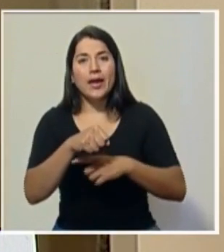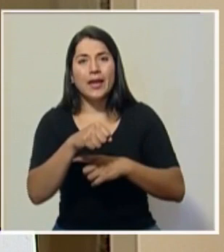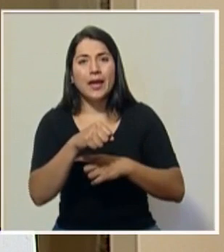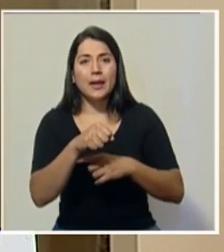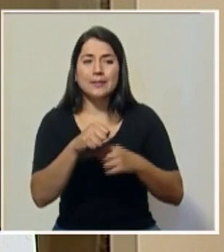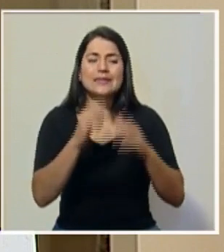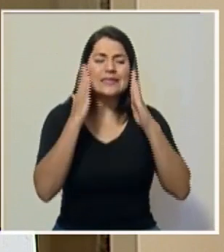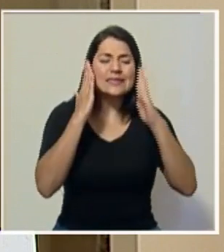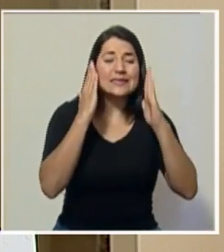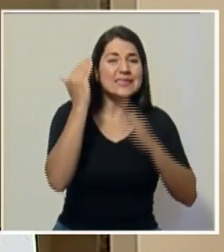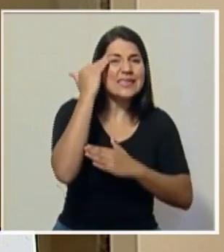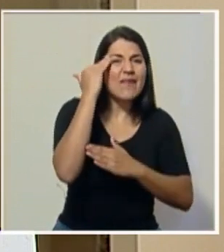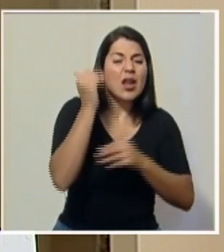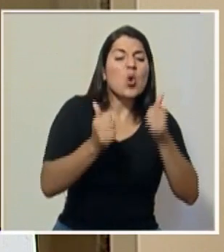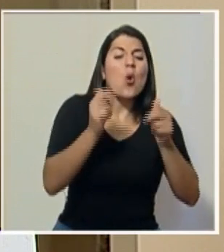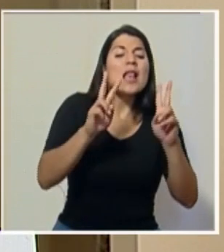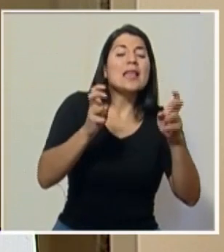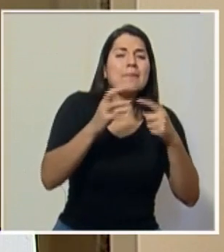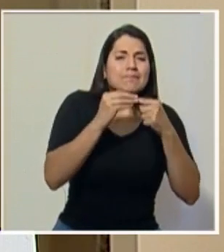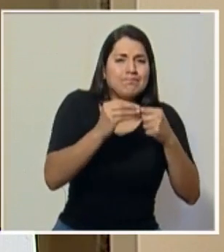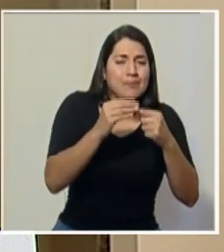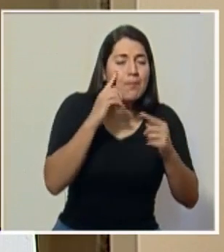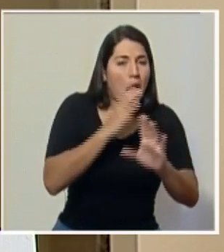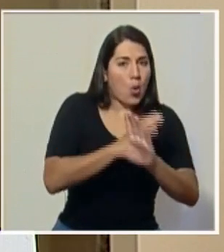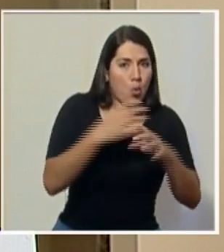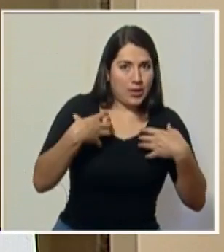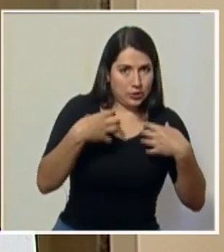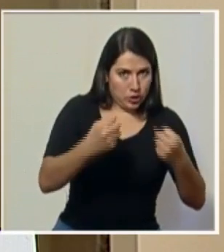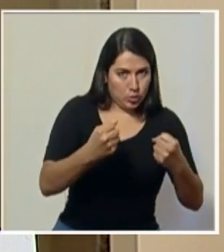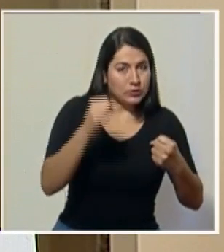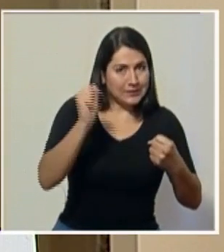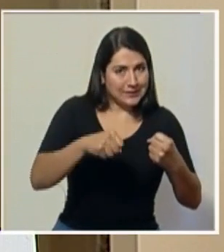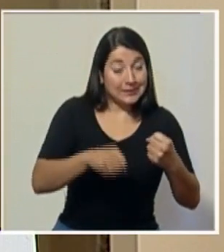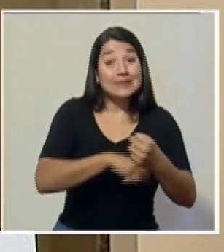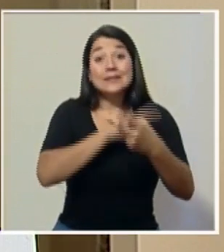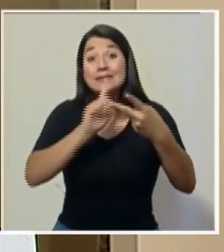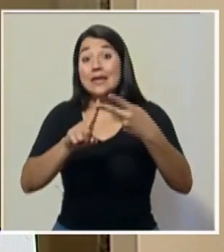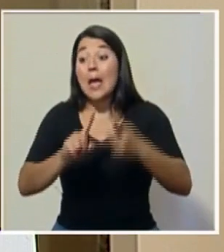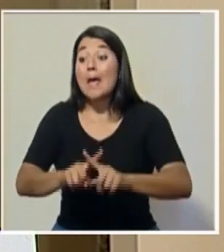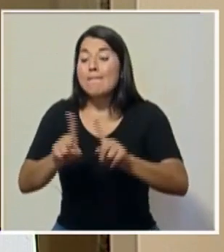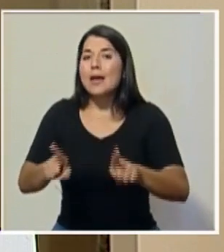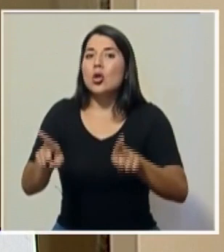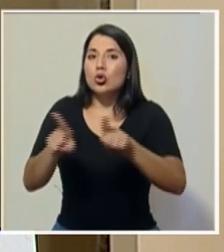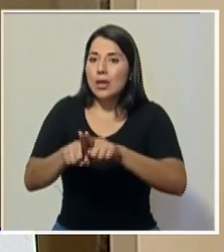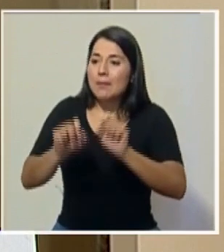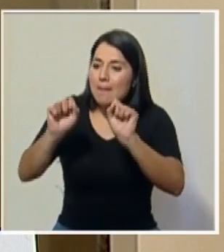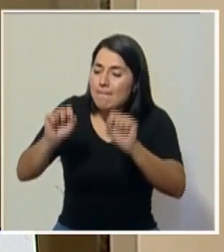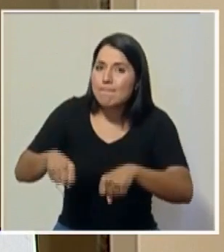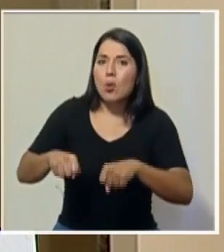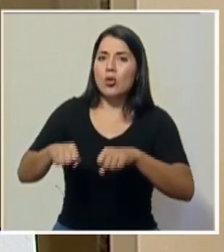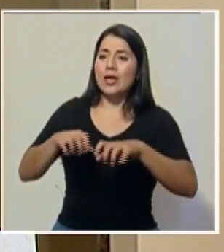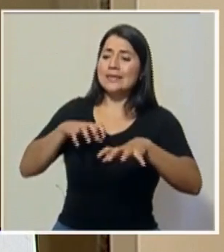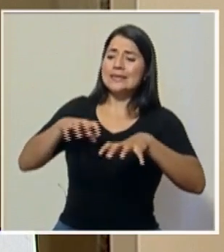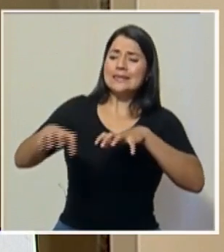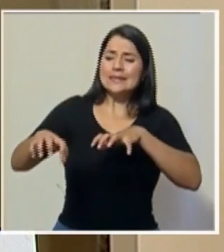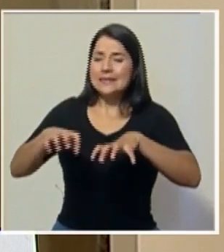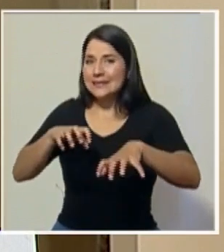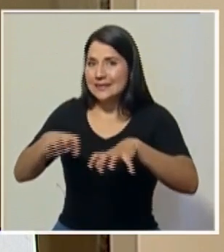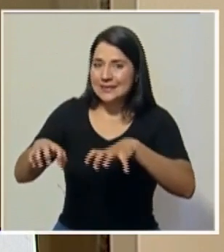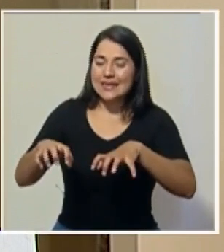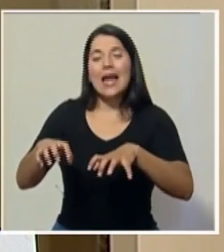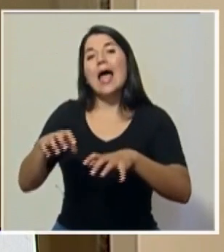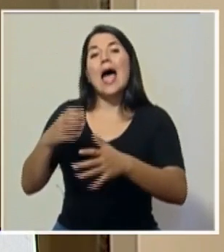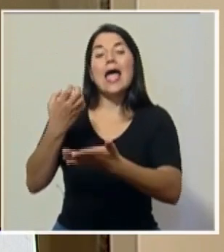de la salud y la vida, sino también en dar el oxígeno necesario para ir en una reactivación paulatina de las